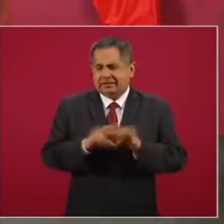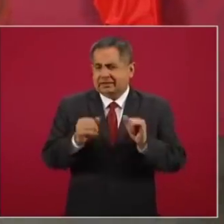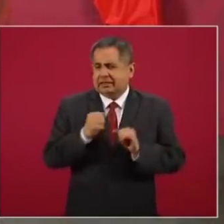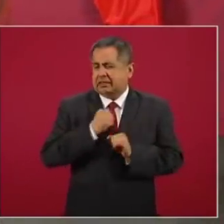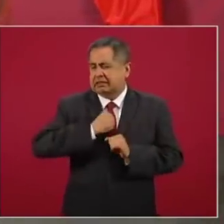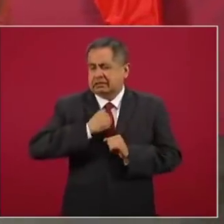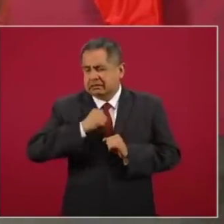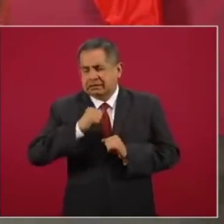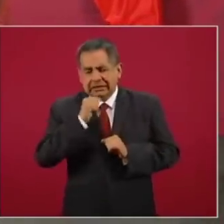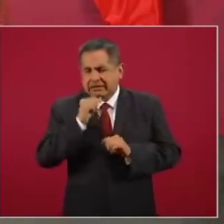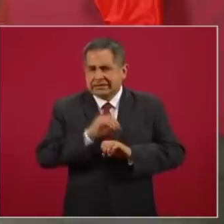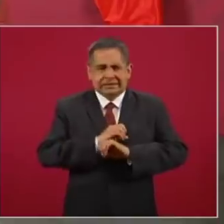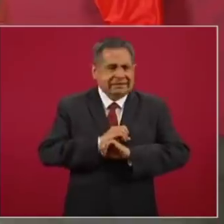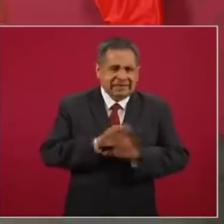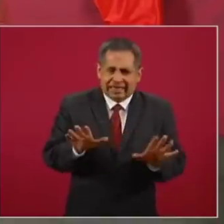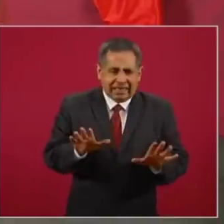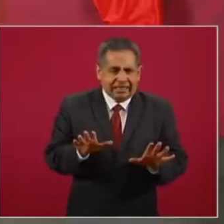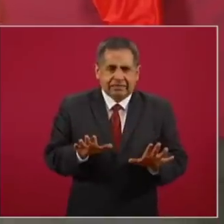influyentismo,